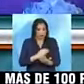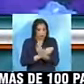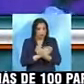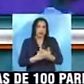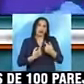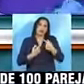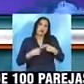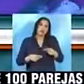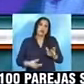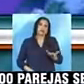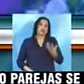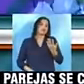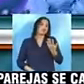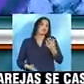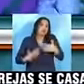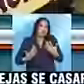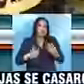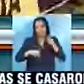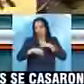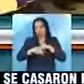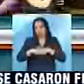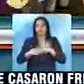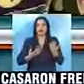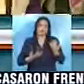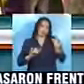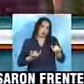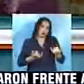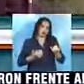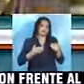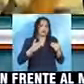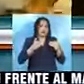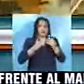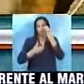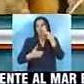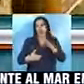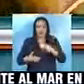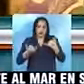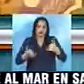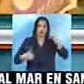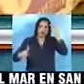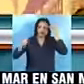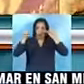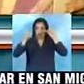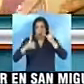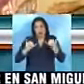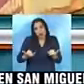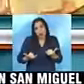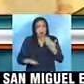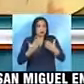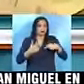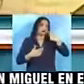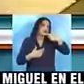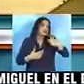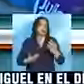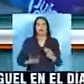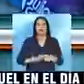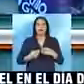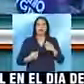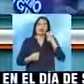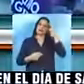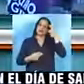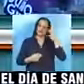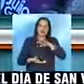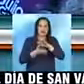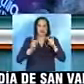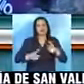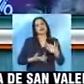realidad hay plazo al parecer hasta el día miércoles, eso todavía está un poco en duda. Entonces, por eso justamente es la expectativa y nadie se mueve de este